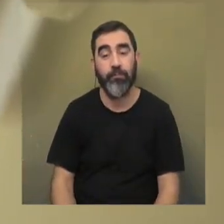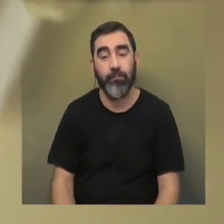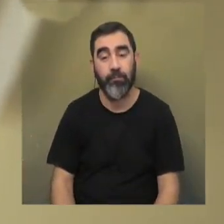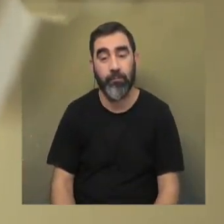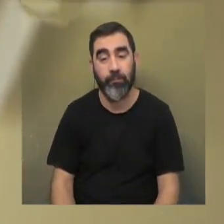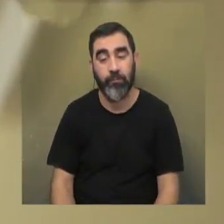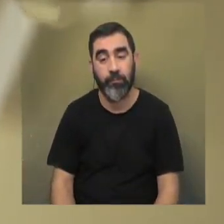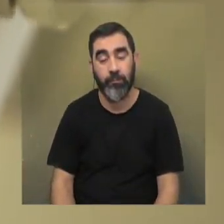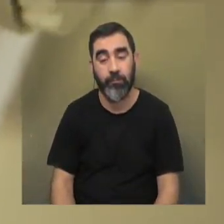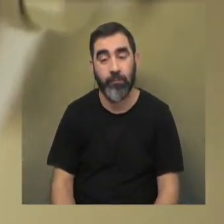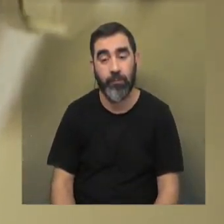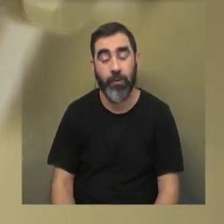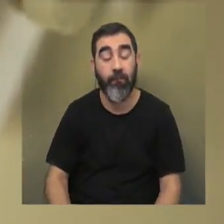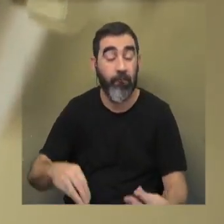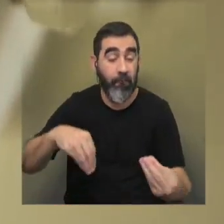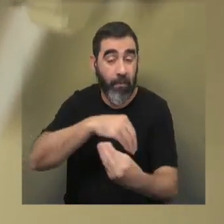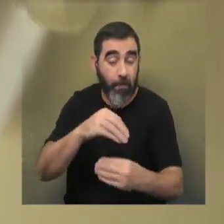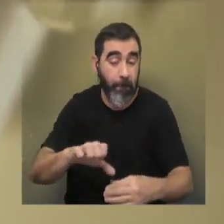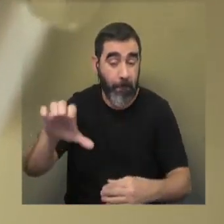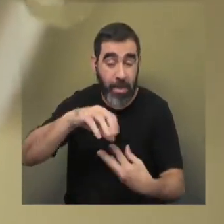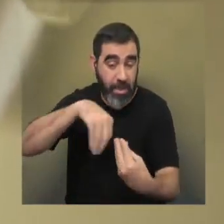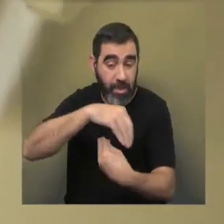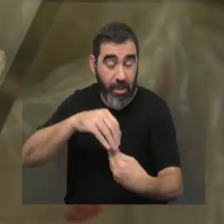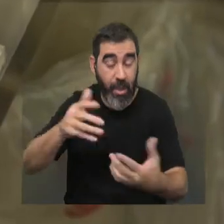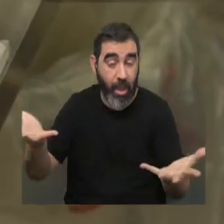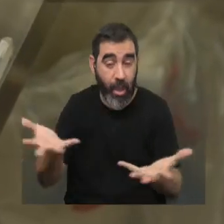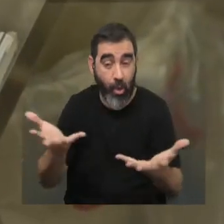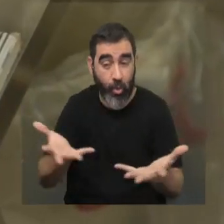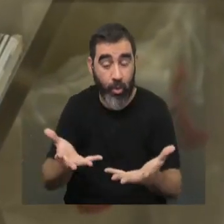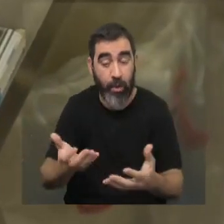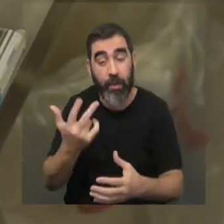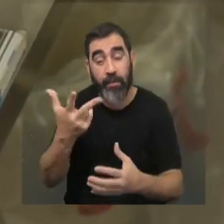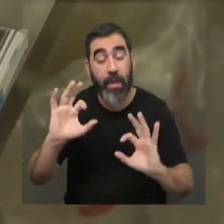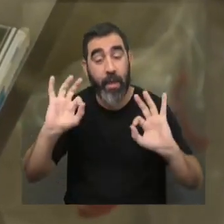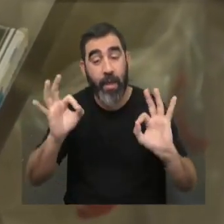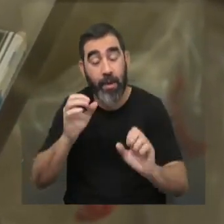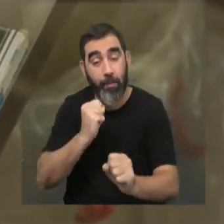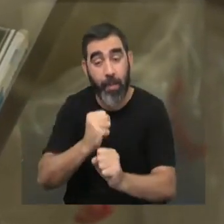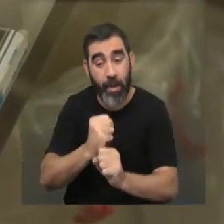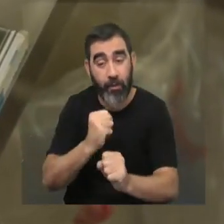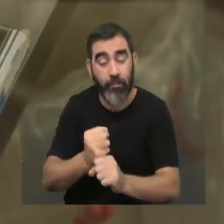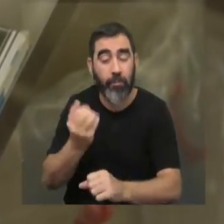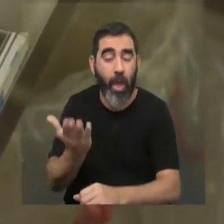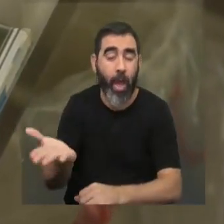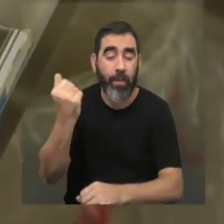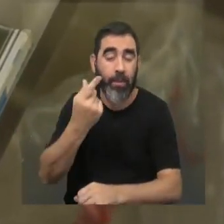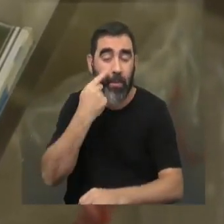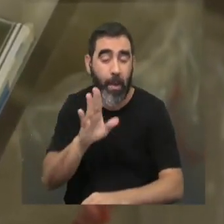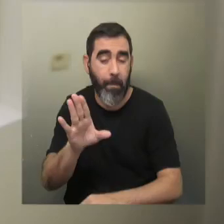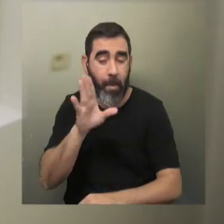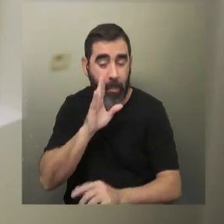Botica del Señor, somos una familia, una empresa familiar. Hoy en día somos 3 hermanos que trabajamos, antiguamente estaban nuestros padres